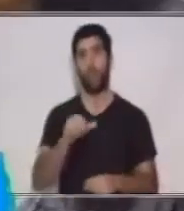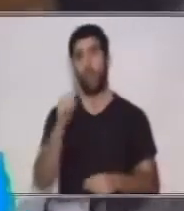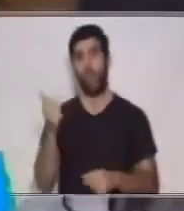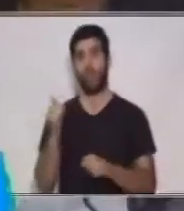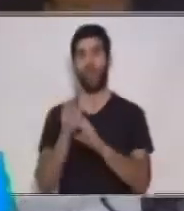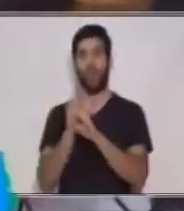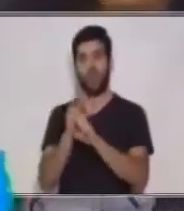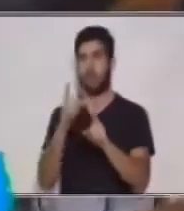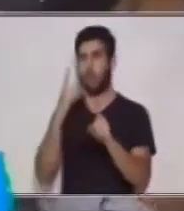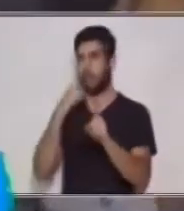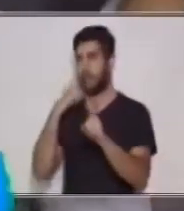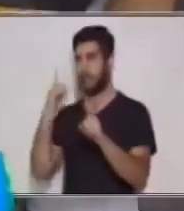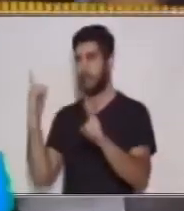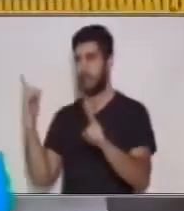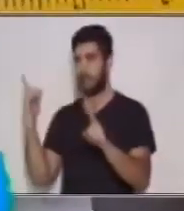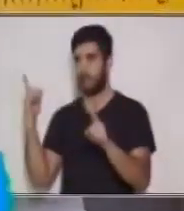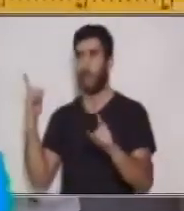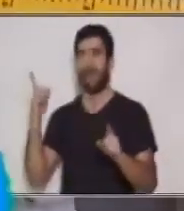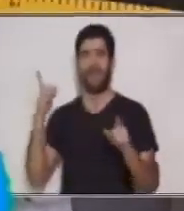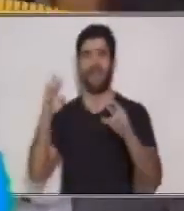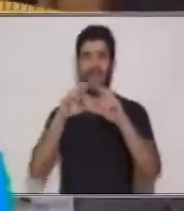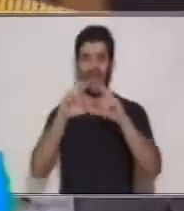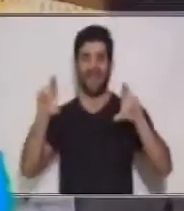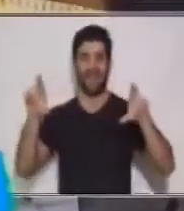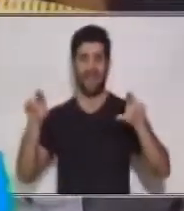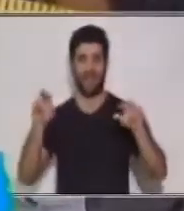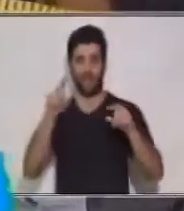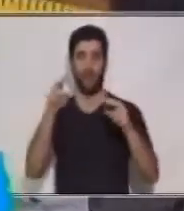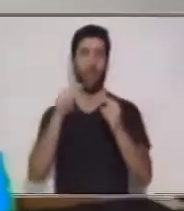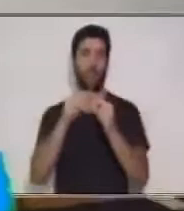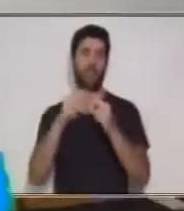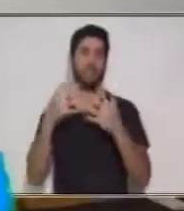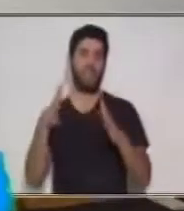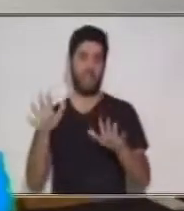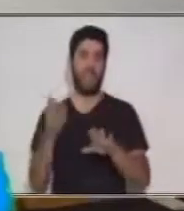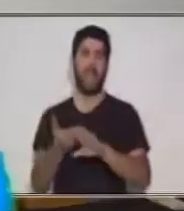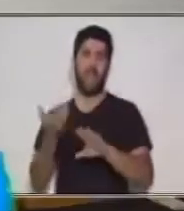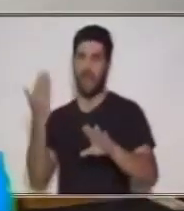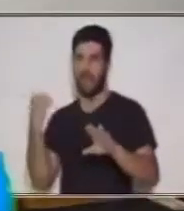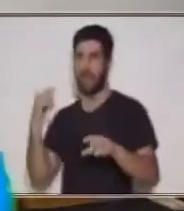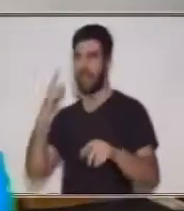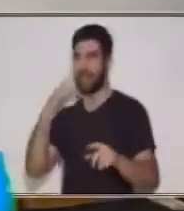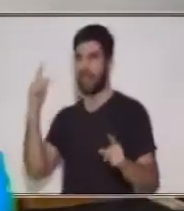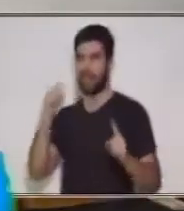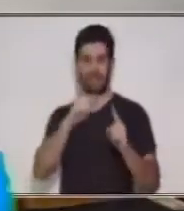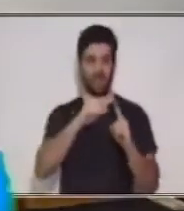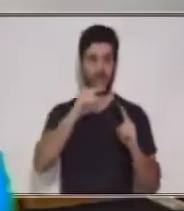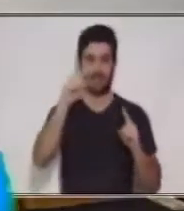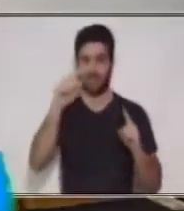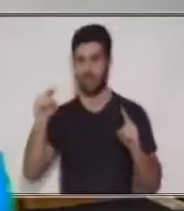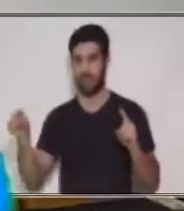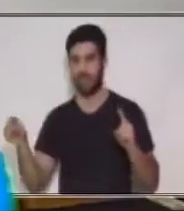un triángulo equilátero. Es una regla que tú ya podrás haber conocido en tu